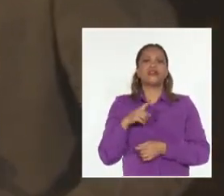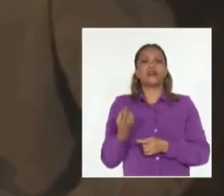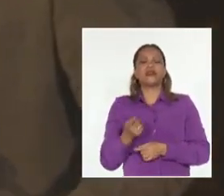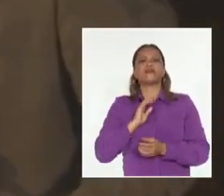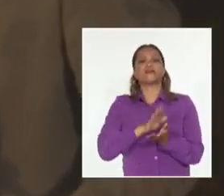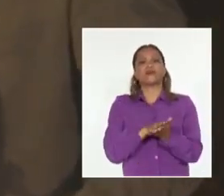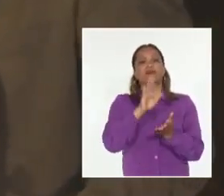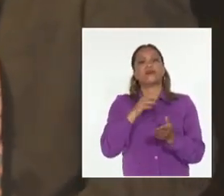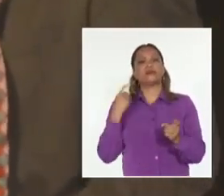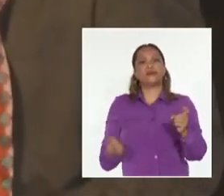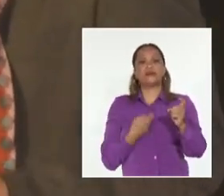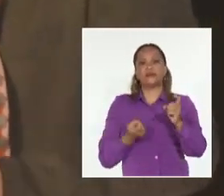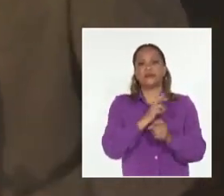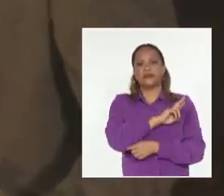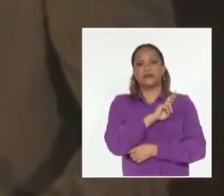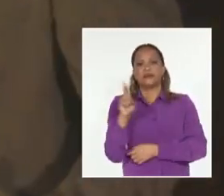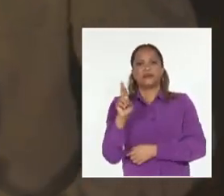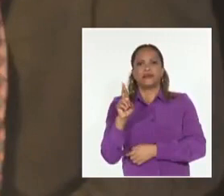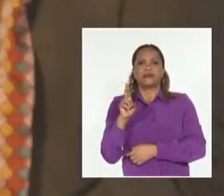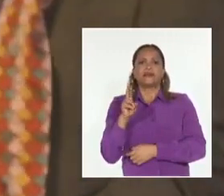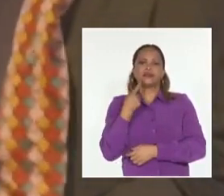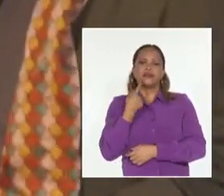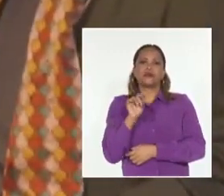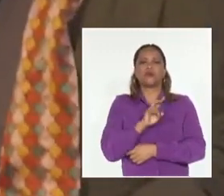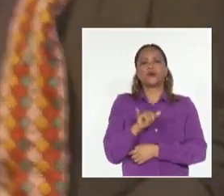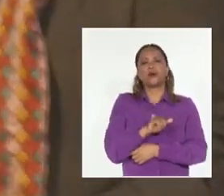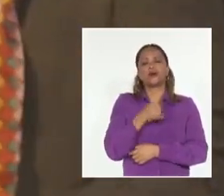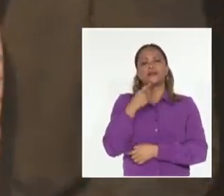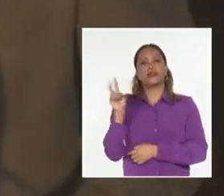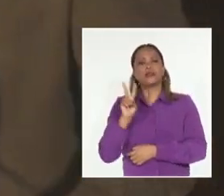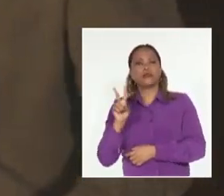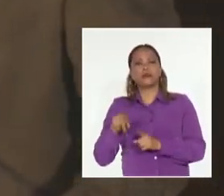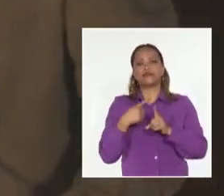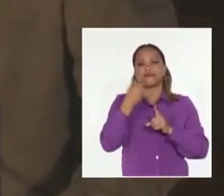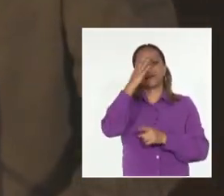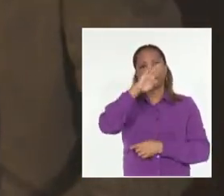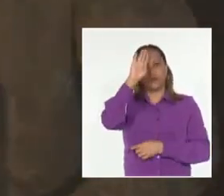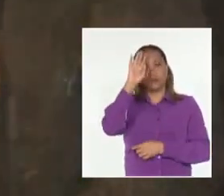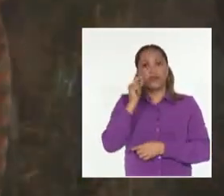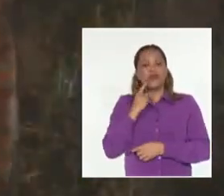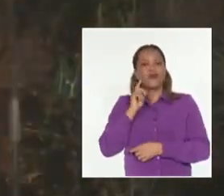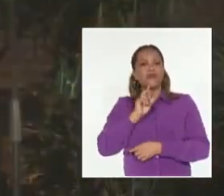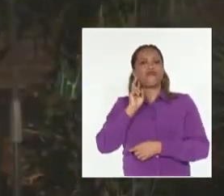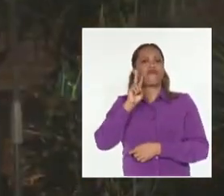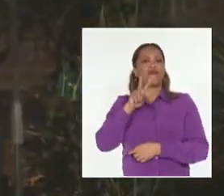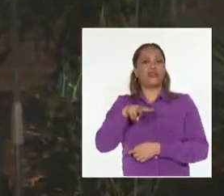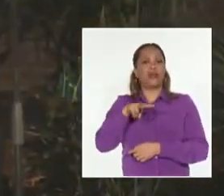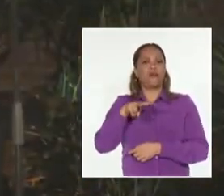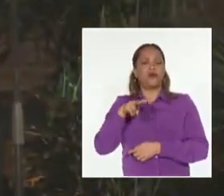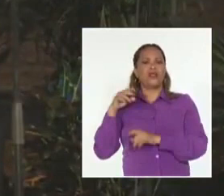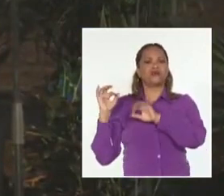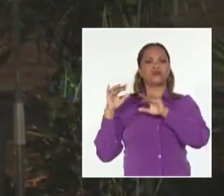lucha revolucionaria de pueblos como Venezuela, como Cuba, que cuando vemos estas manifestaciones de